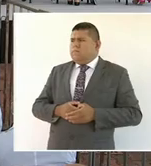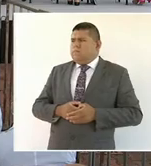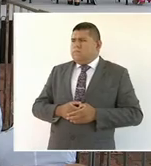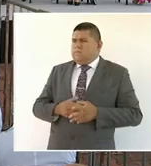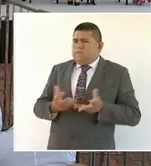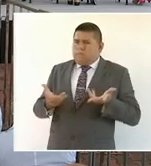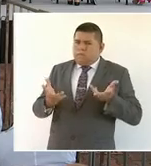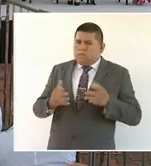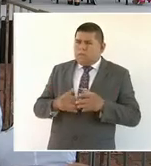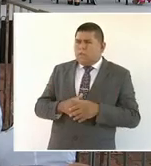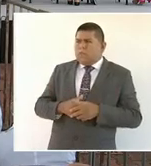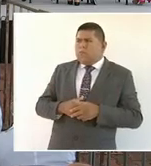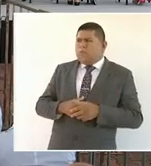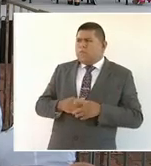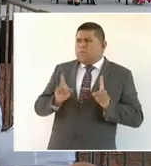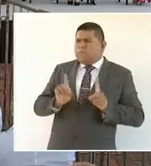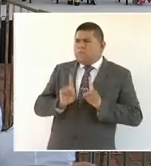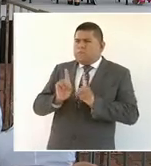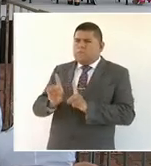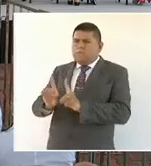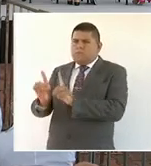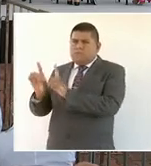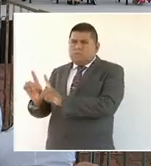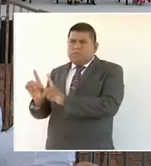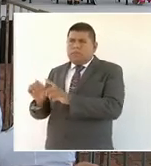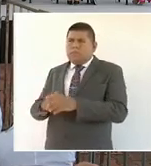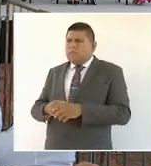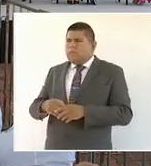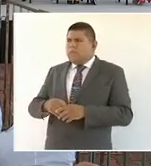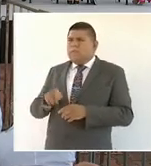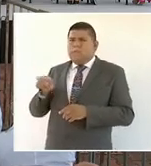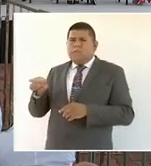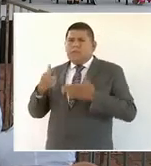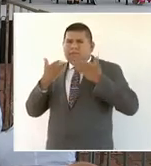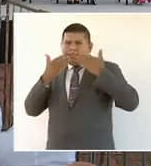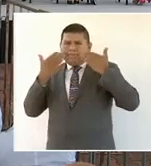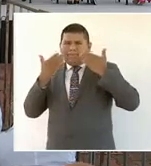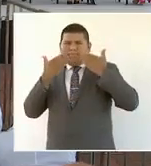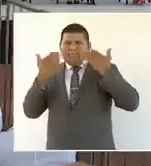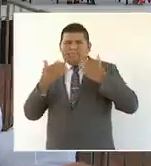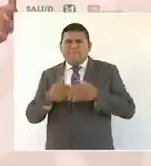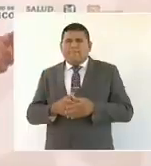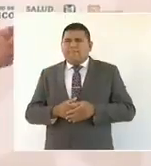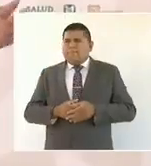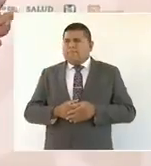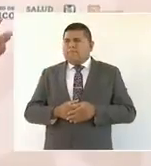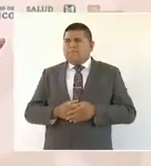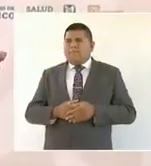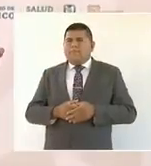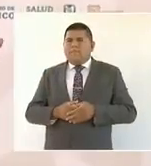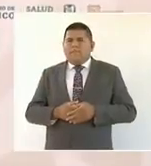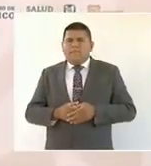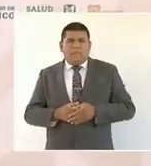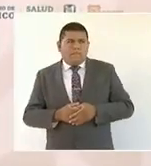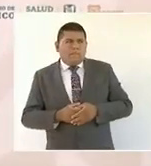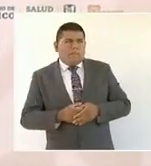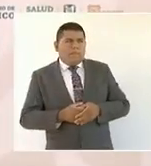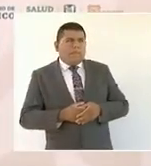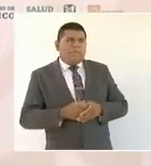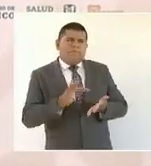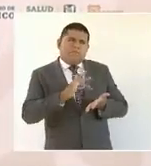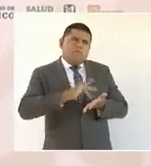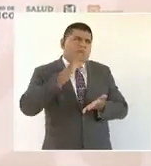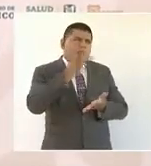Ya, pues los que me acompañaban de manera muy amable se retiraron y también ya me dijo en corto,